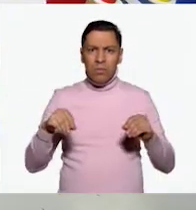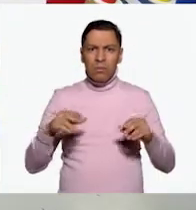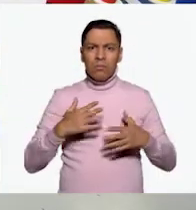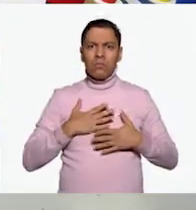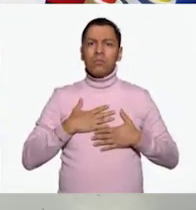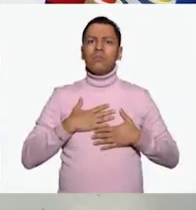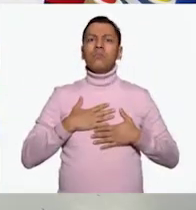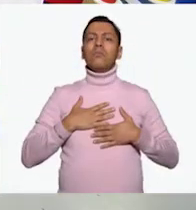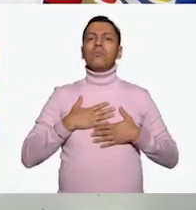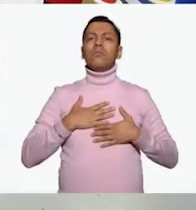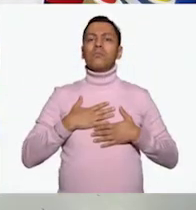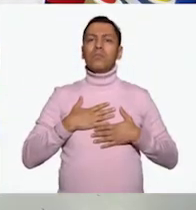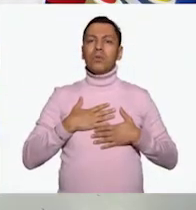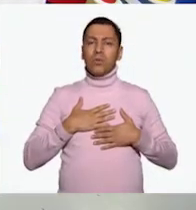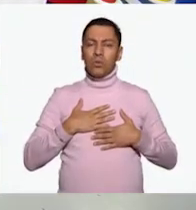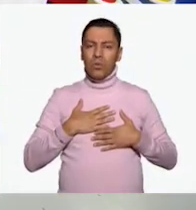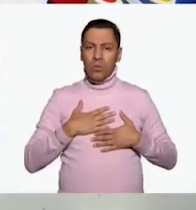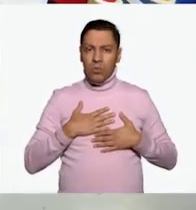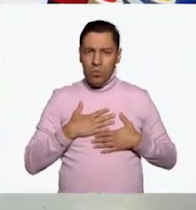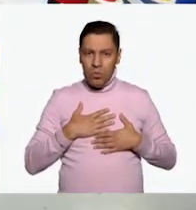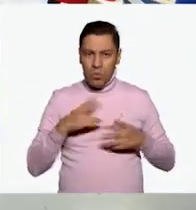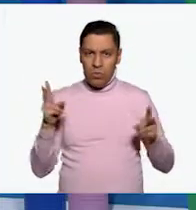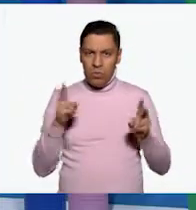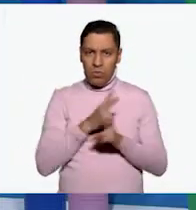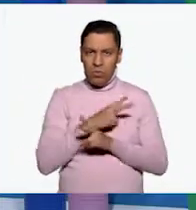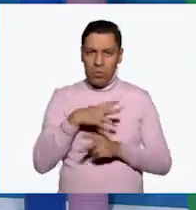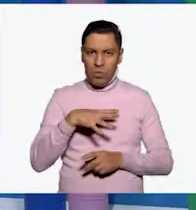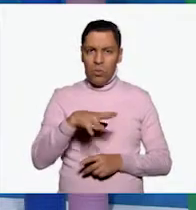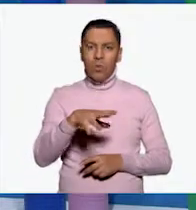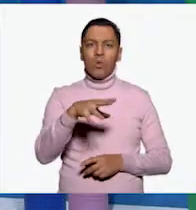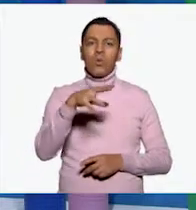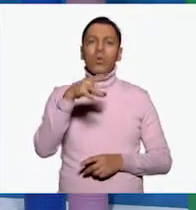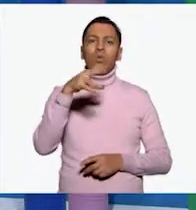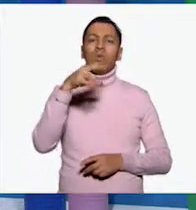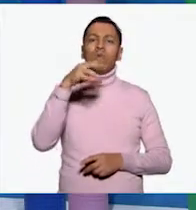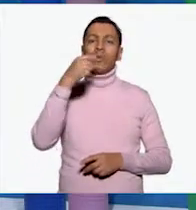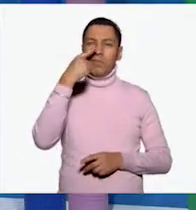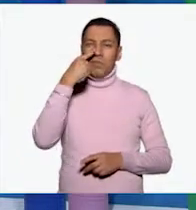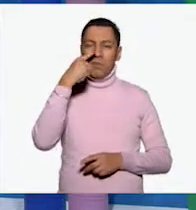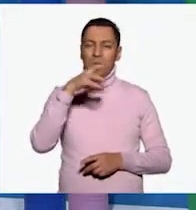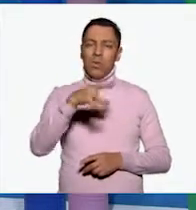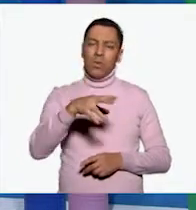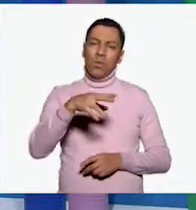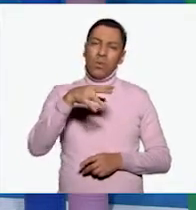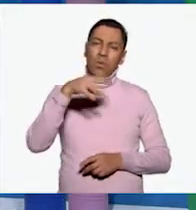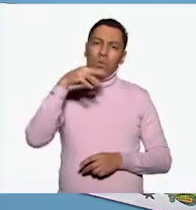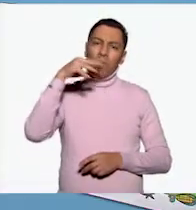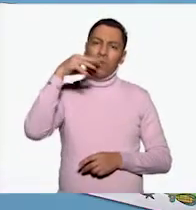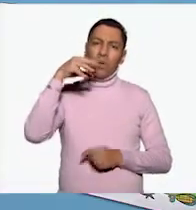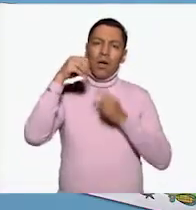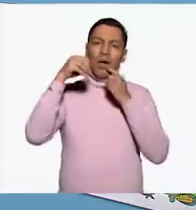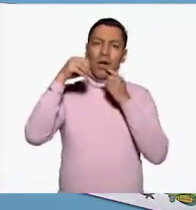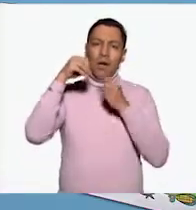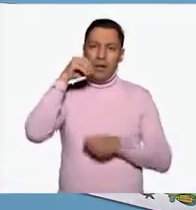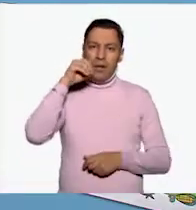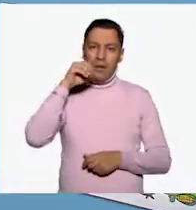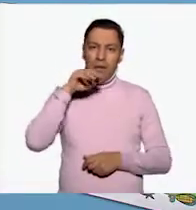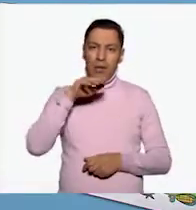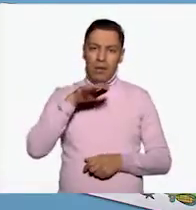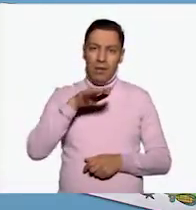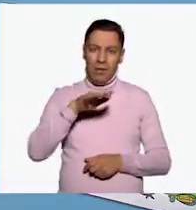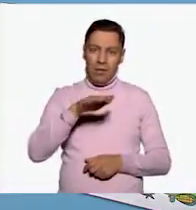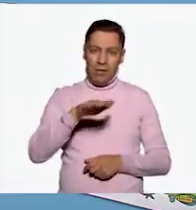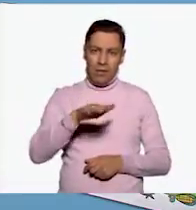Respiren profundo por la nariz. Suelten el aire por la boca. ¡Ay, pero